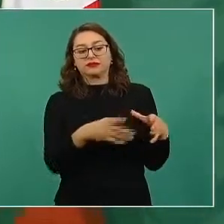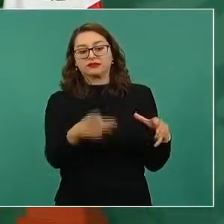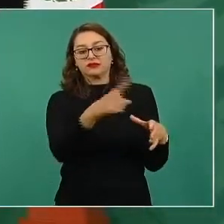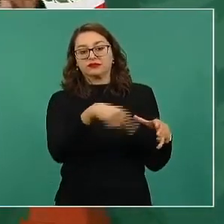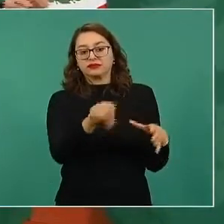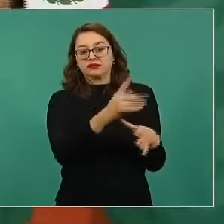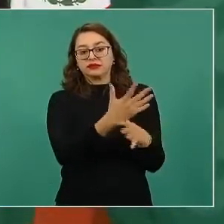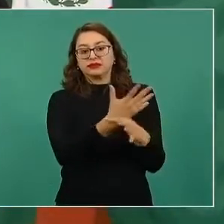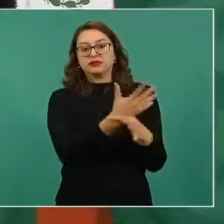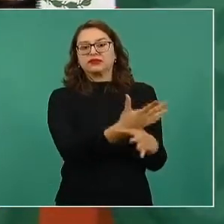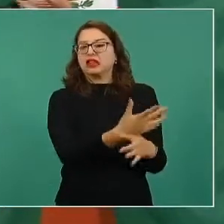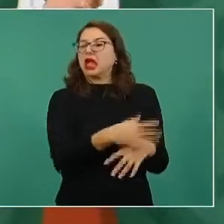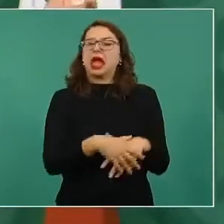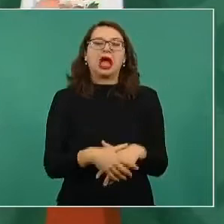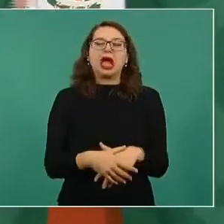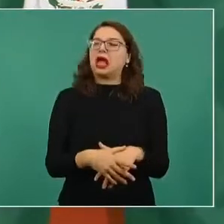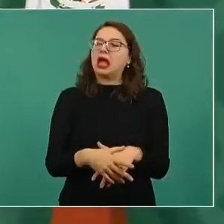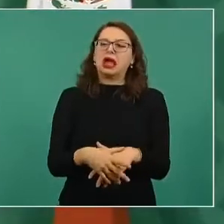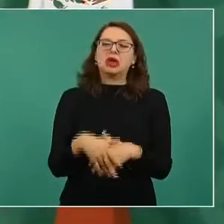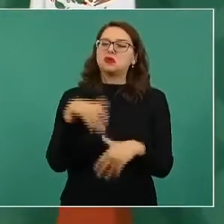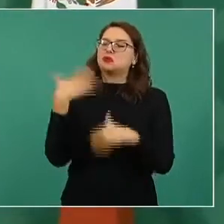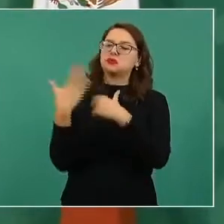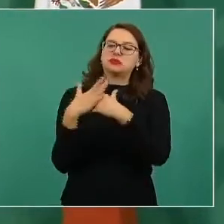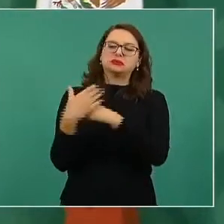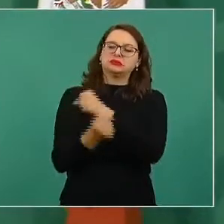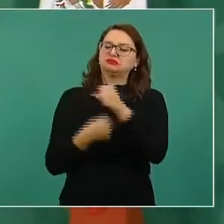es una farsa,